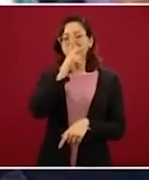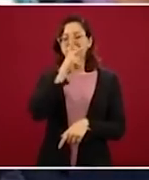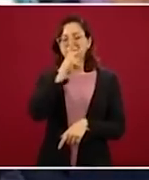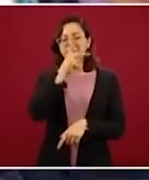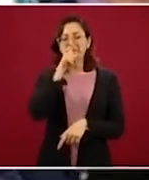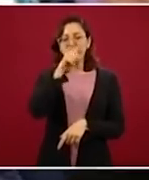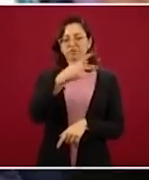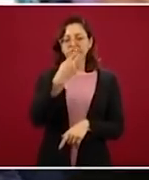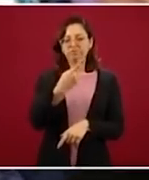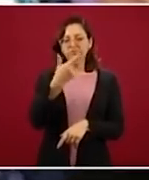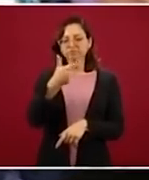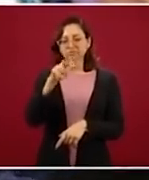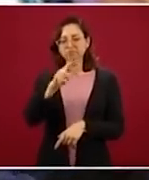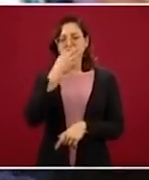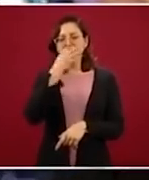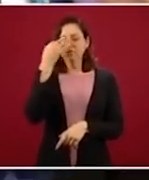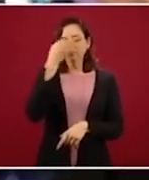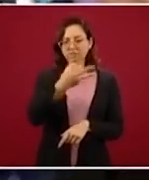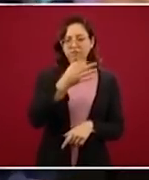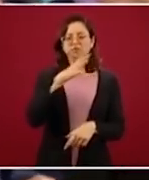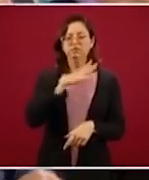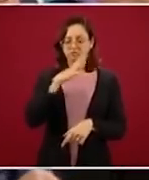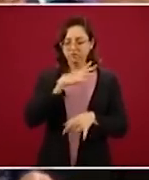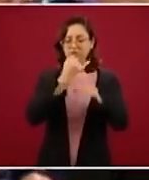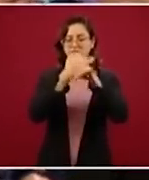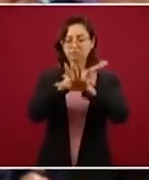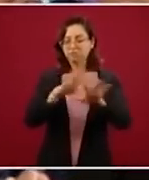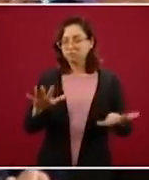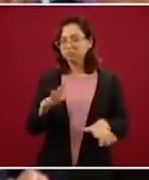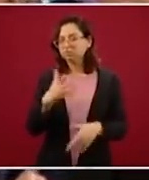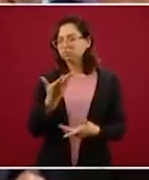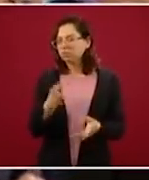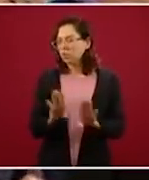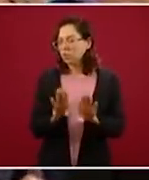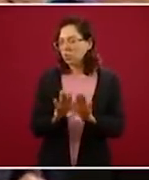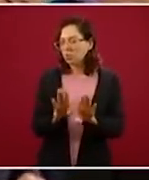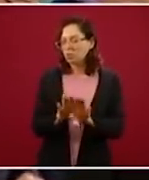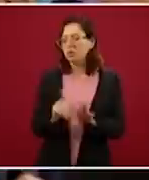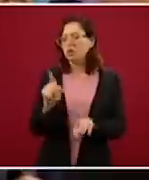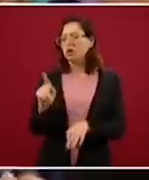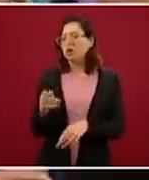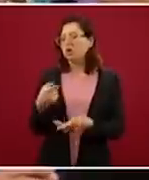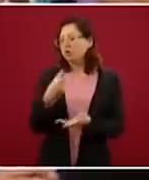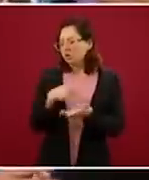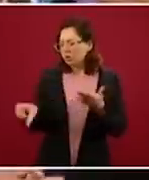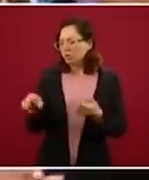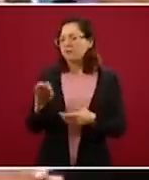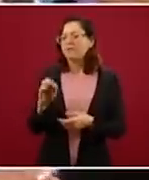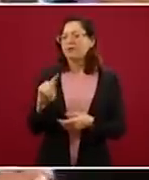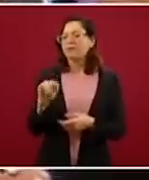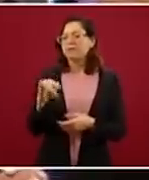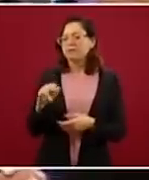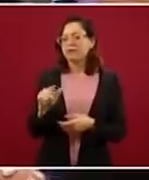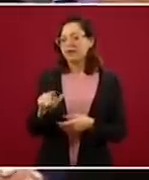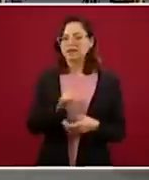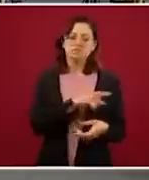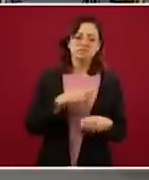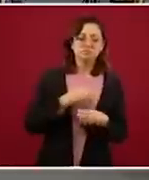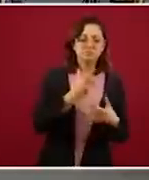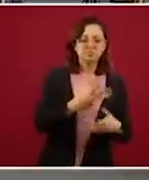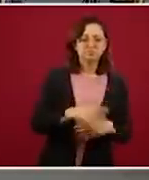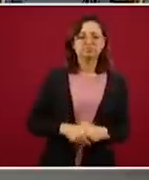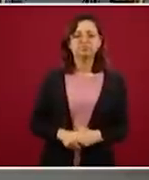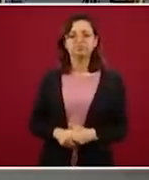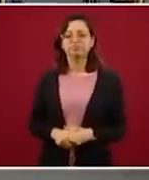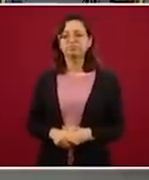en la FGR, saber qué información tienen al respecto, respecto a la compra de Fertinal y las declaraciones del padre de Lozoya. Bueno, por